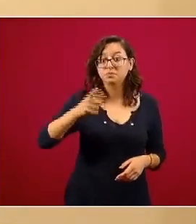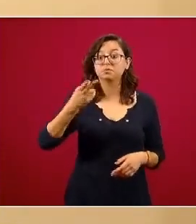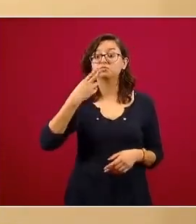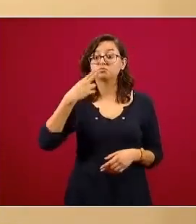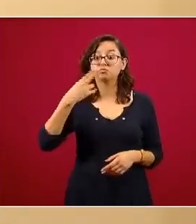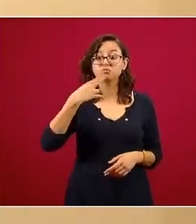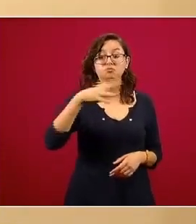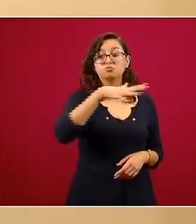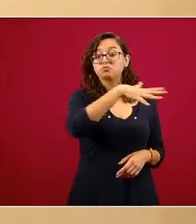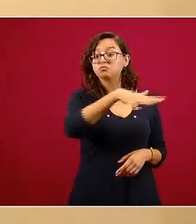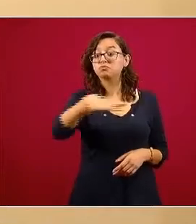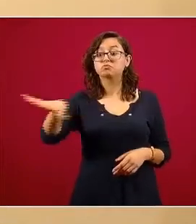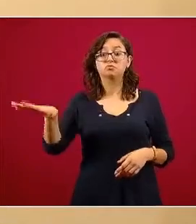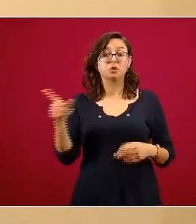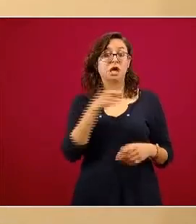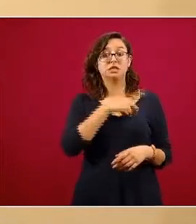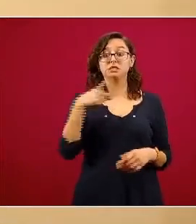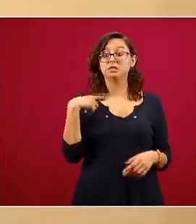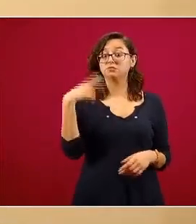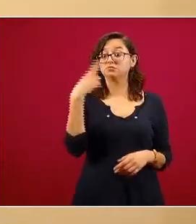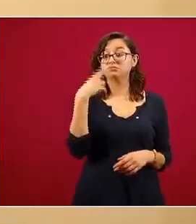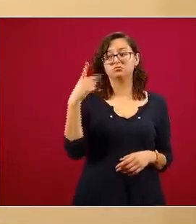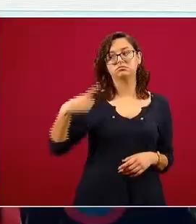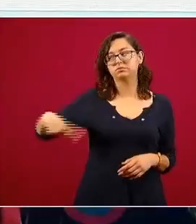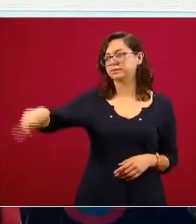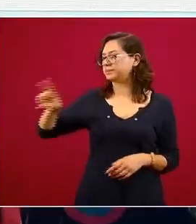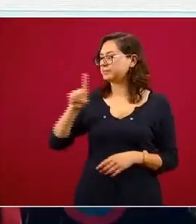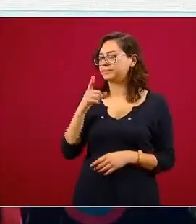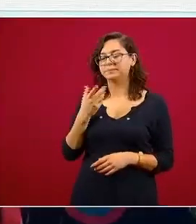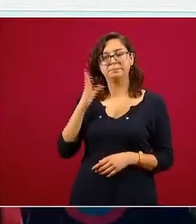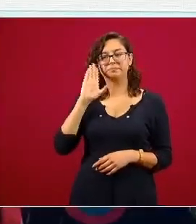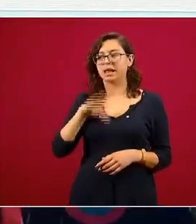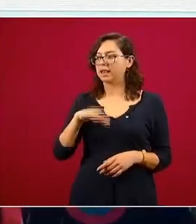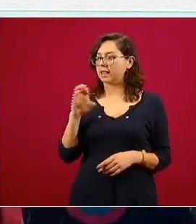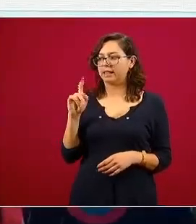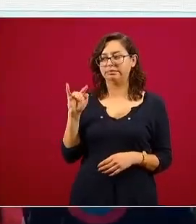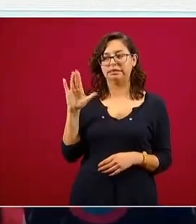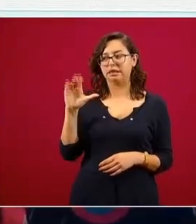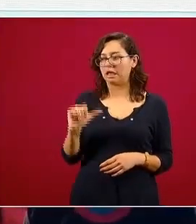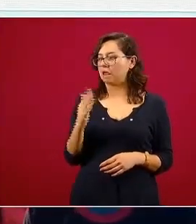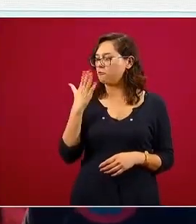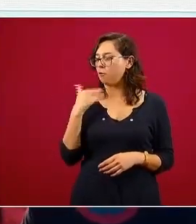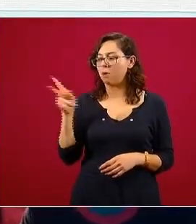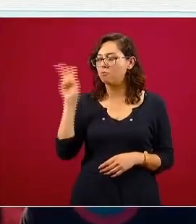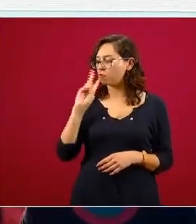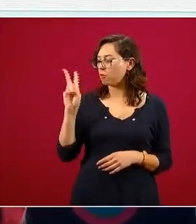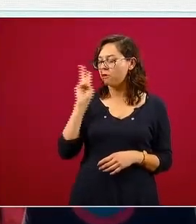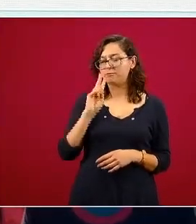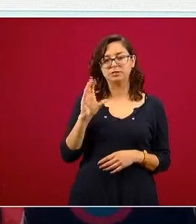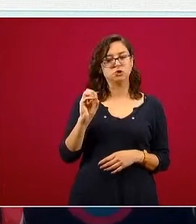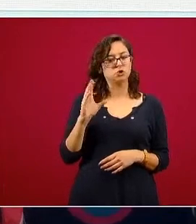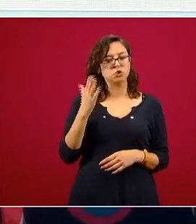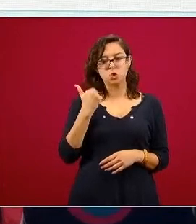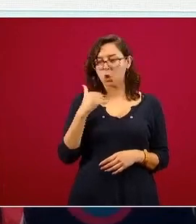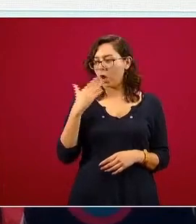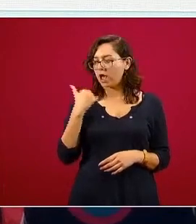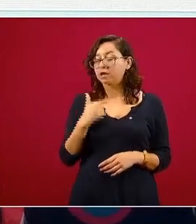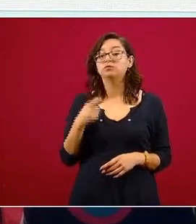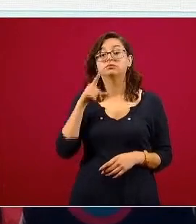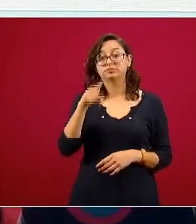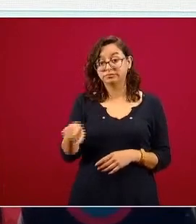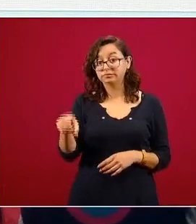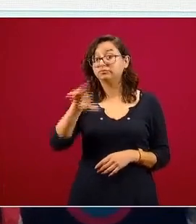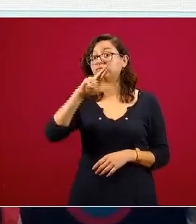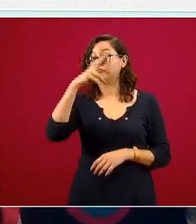lo hizo sin evidencia. Ustedes recordarán en redes sociales, en medios de